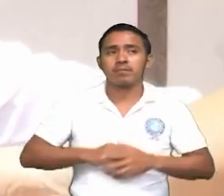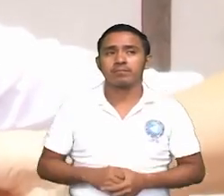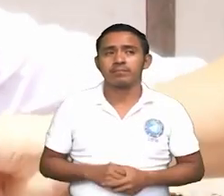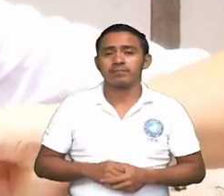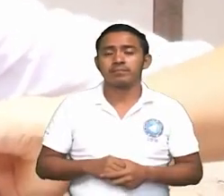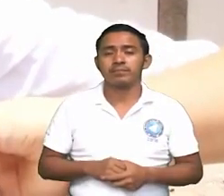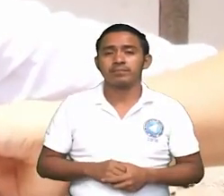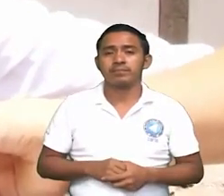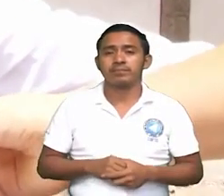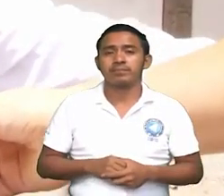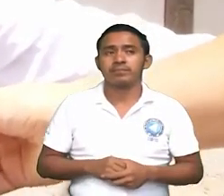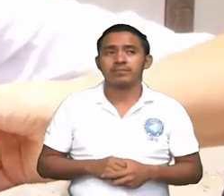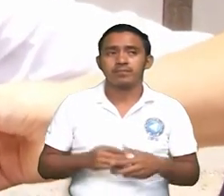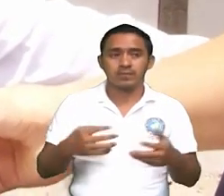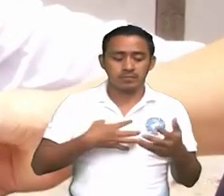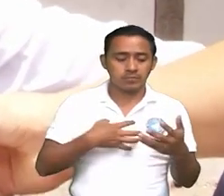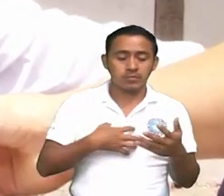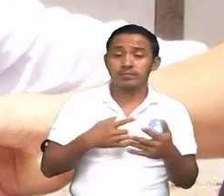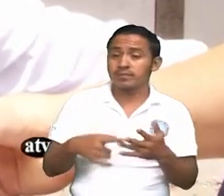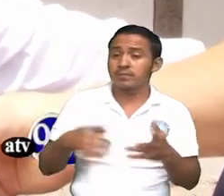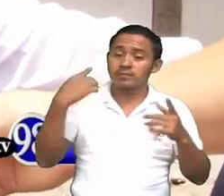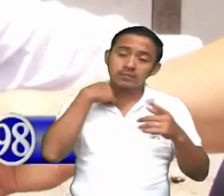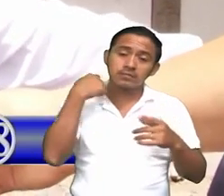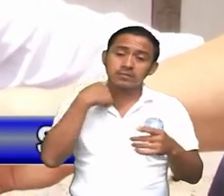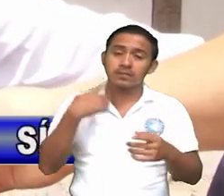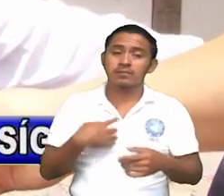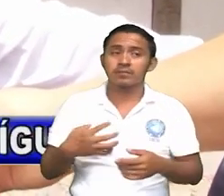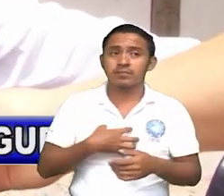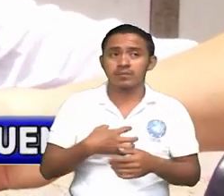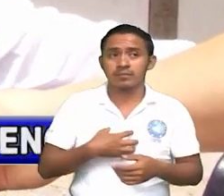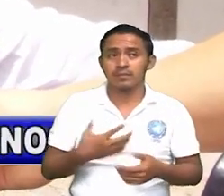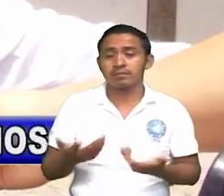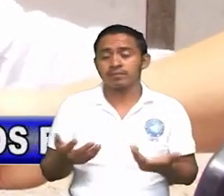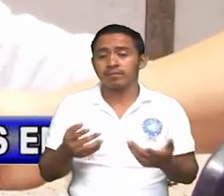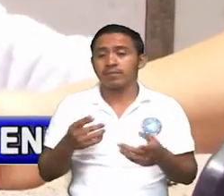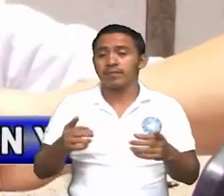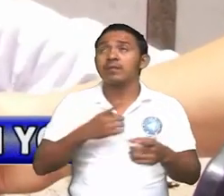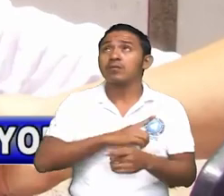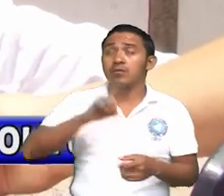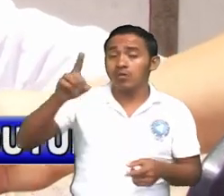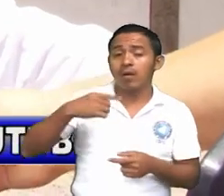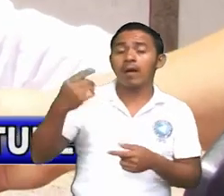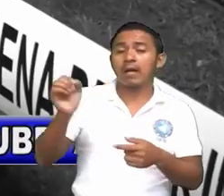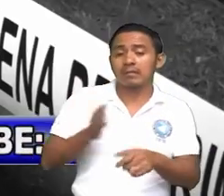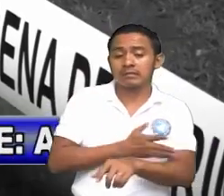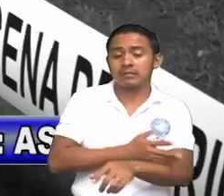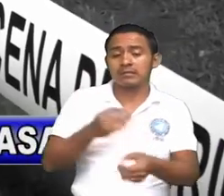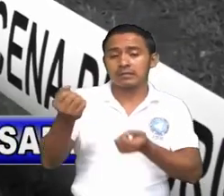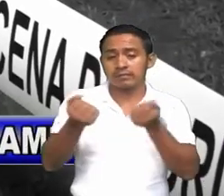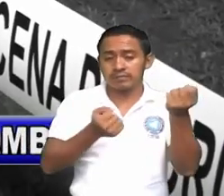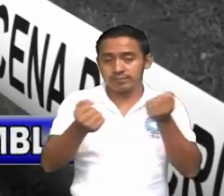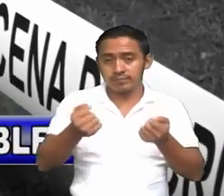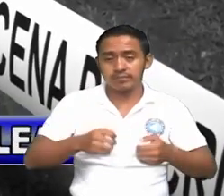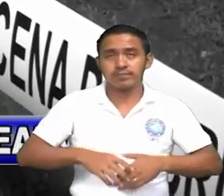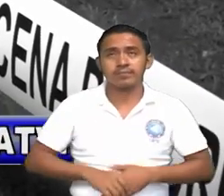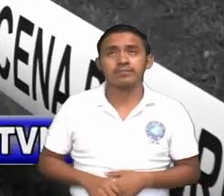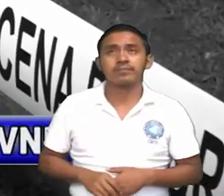decir, pues, ¿verdad? Y que siempre, siempre nos encomendemos al Creador antes de salir, antes de manejar.